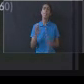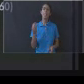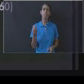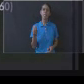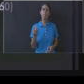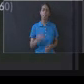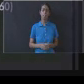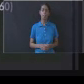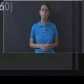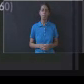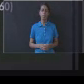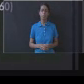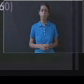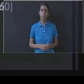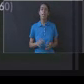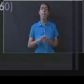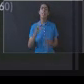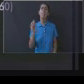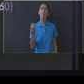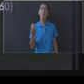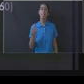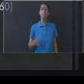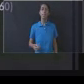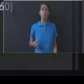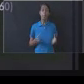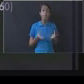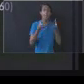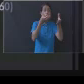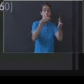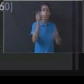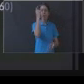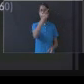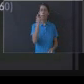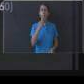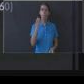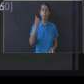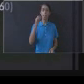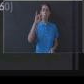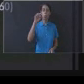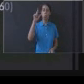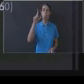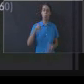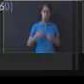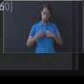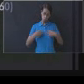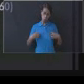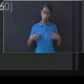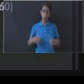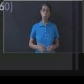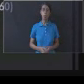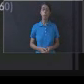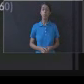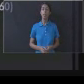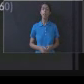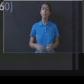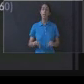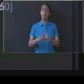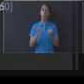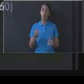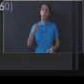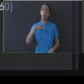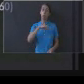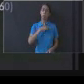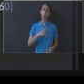¿De qué? De enterrar a Saúl. Los huesos de Saúl. Entonces nosotros tenemos que enterrar